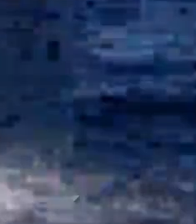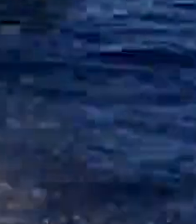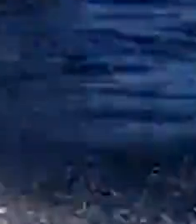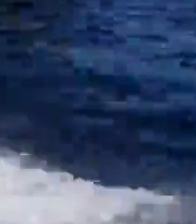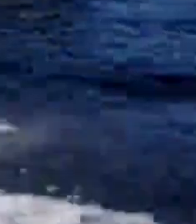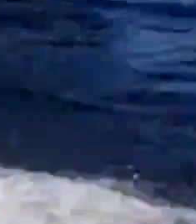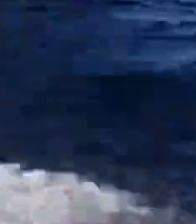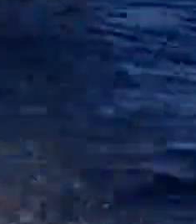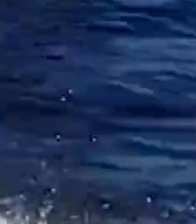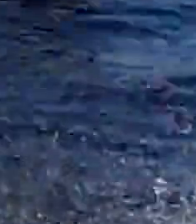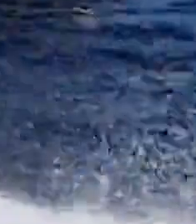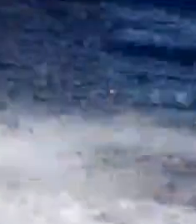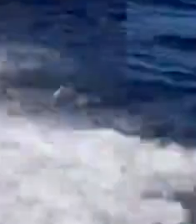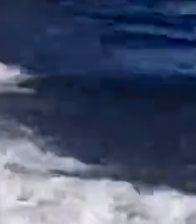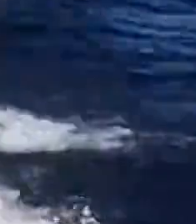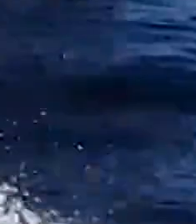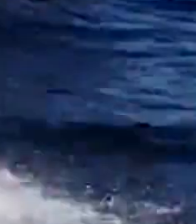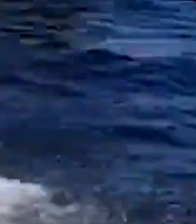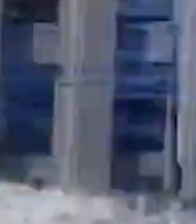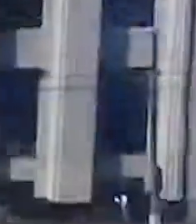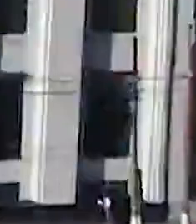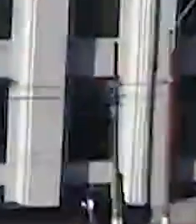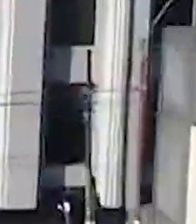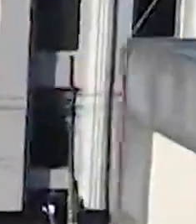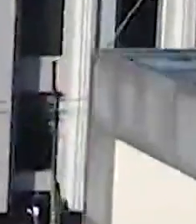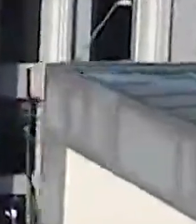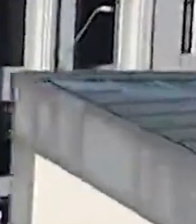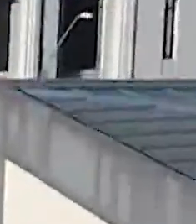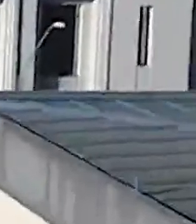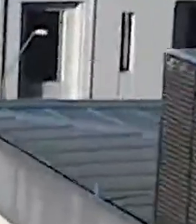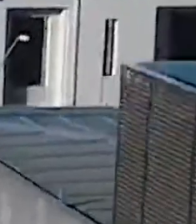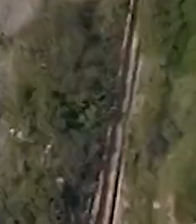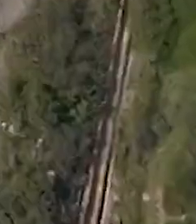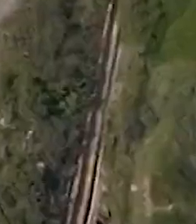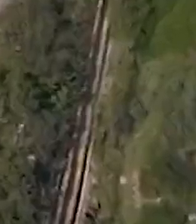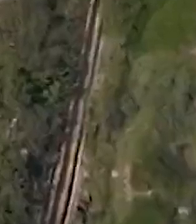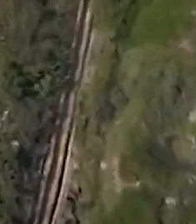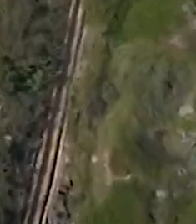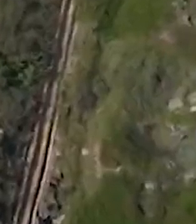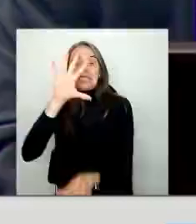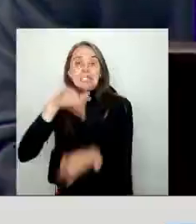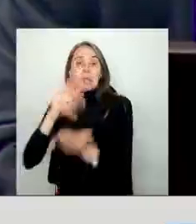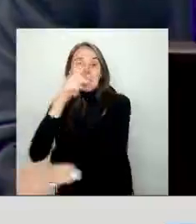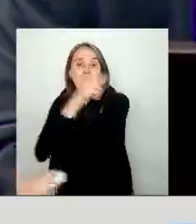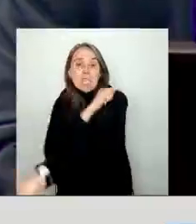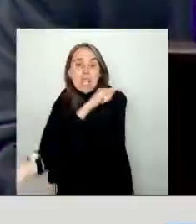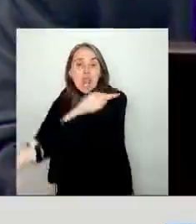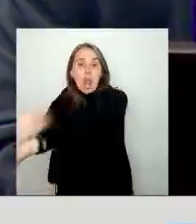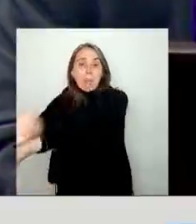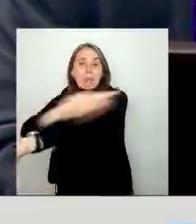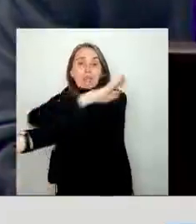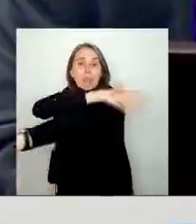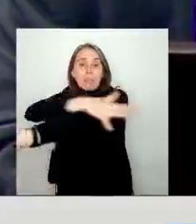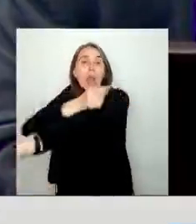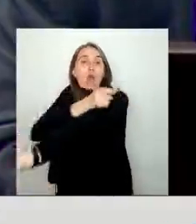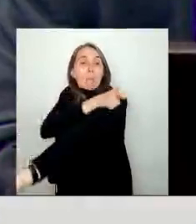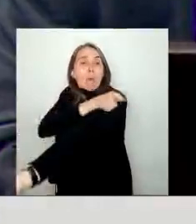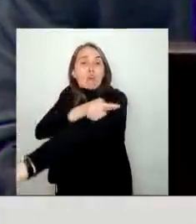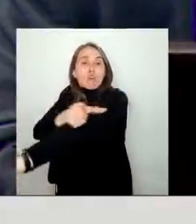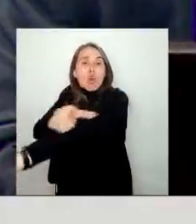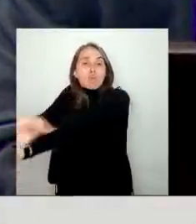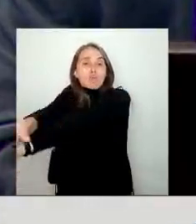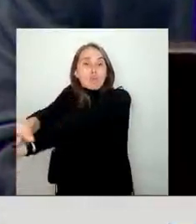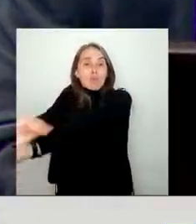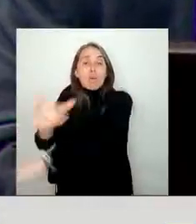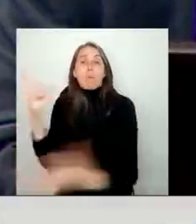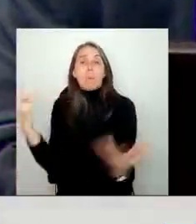se dedica a estas funciones lo que resulta insuficiente para cubrir nuestro territorio esta escasez de personal